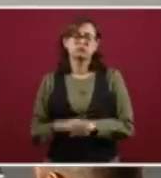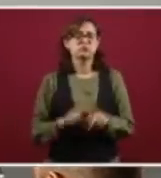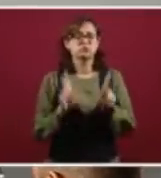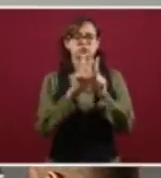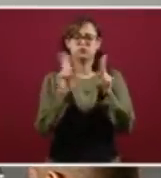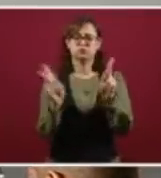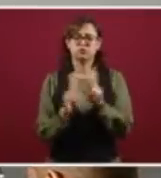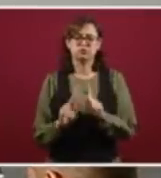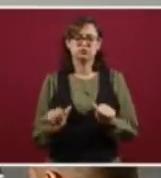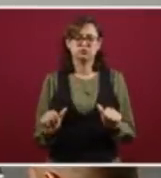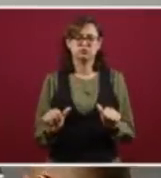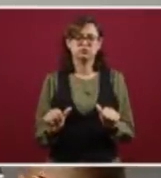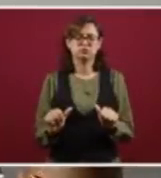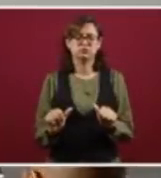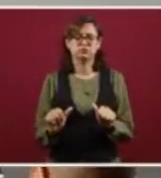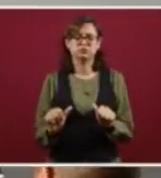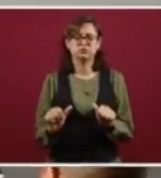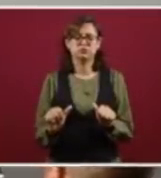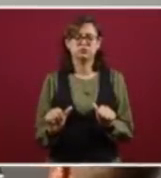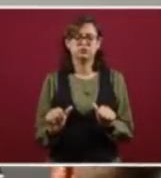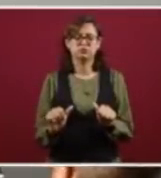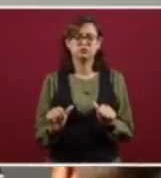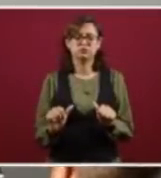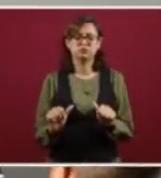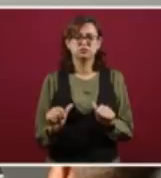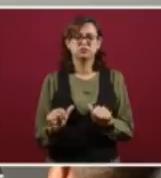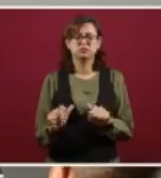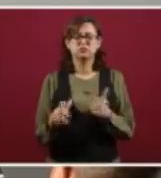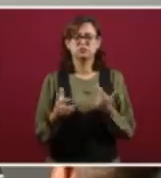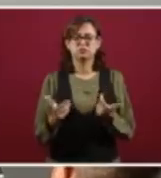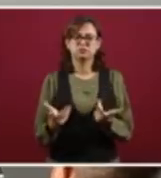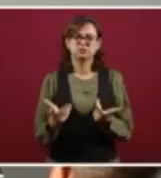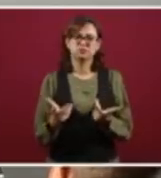y que no nos confundan